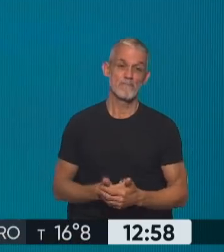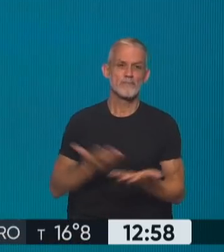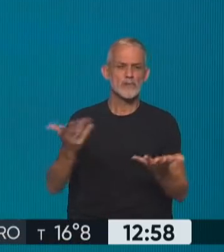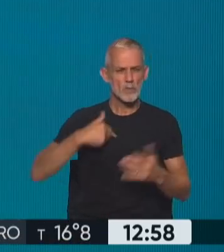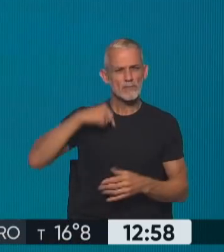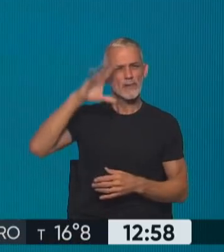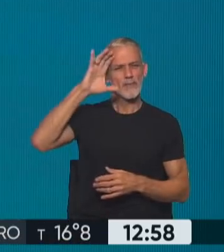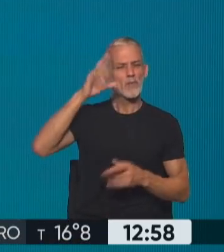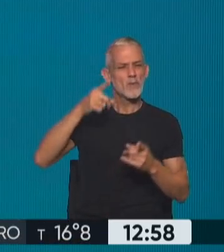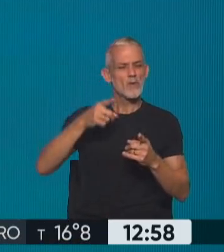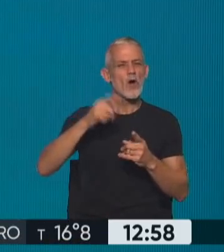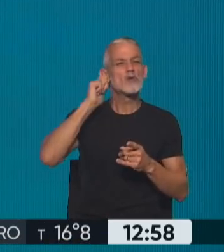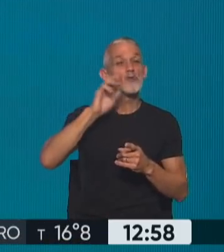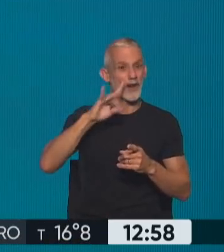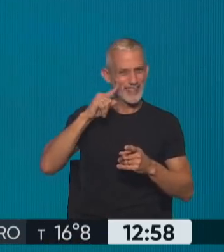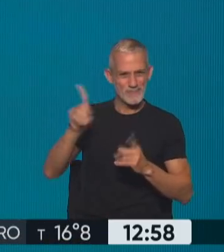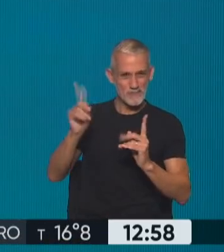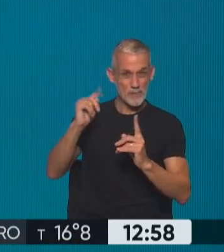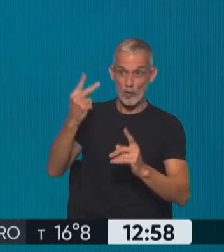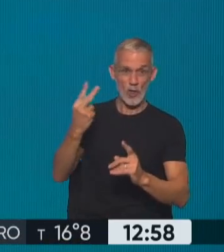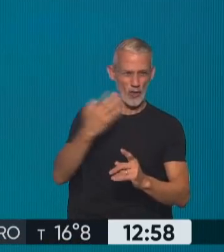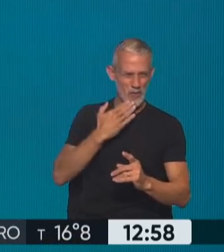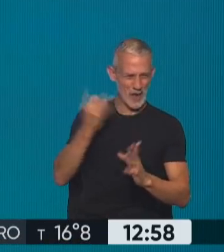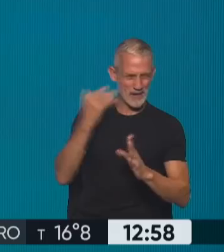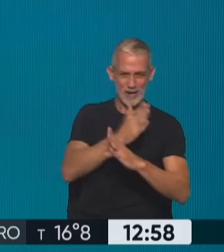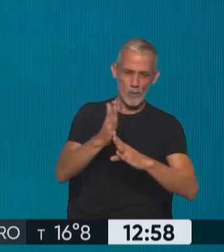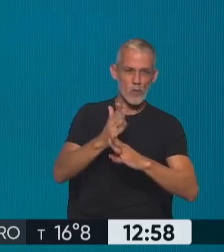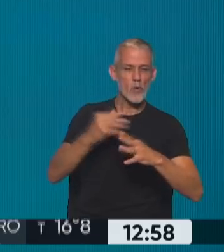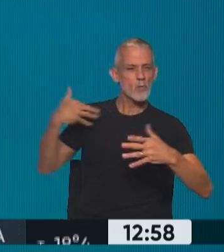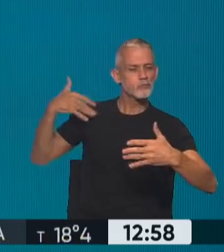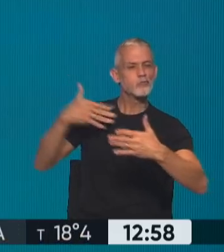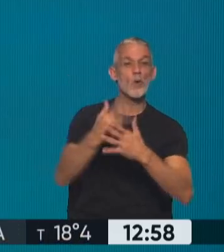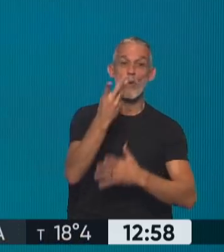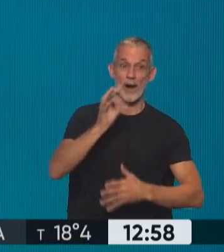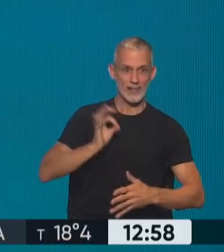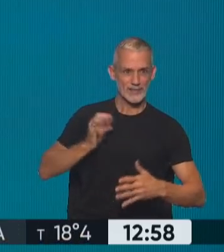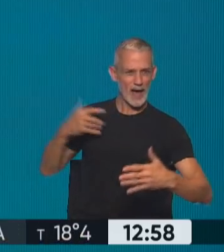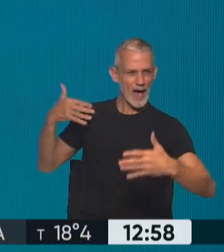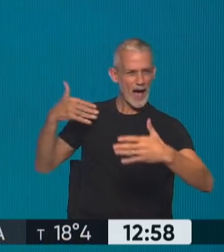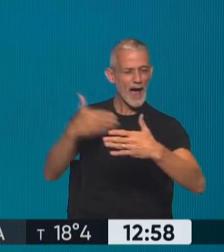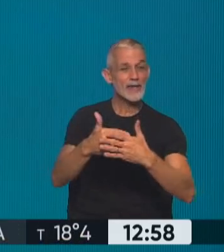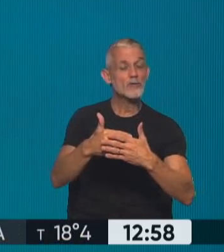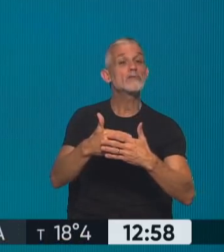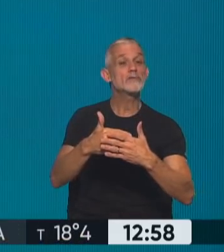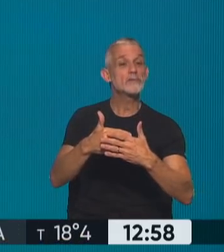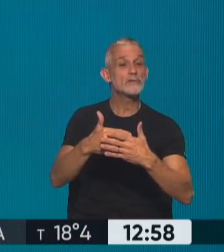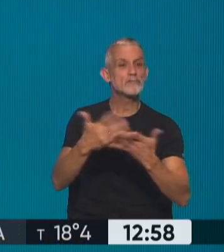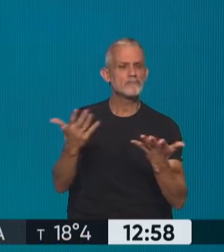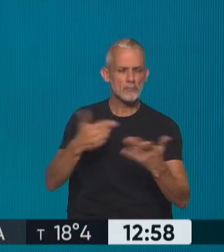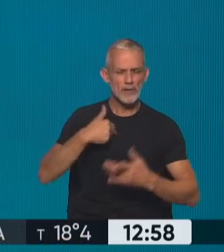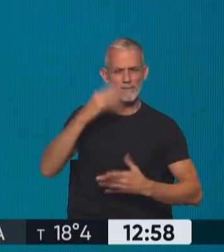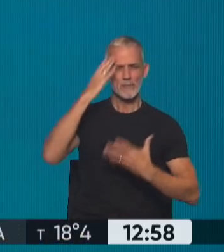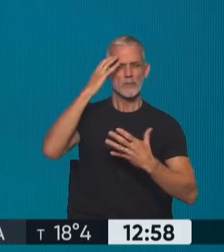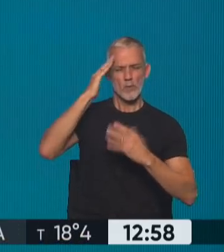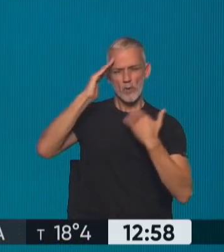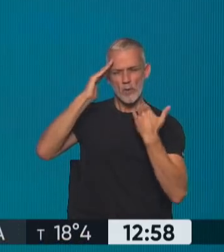recordaba Jordi que es cierto, hace poquito, el 2 de abril, para ser más exactos, se cumplieron 40 años en donde recordamos a